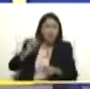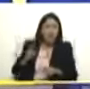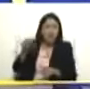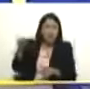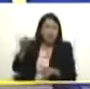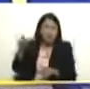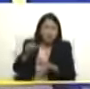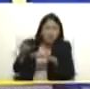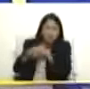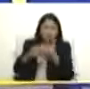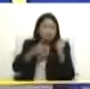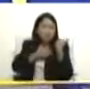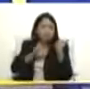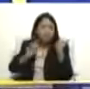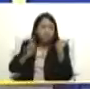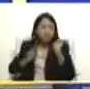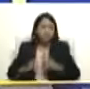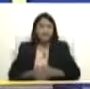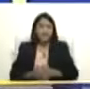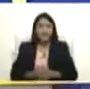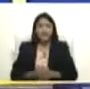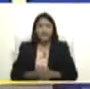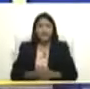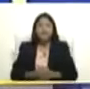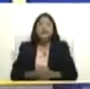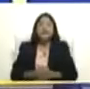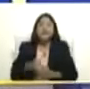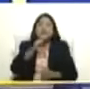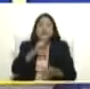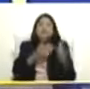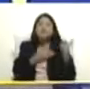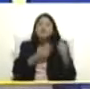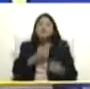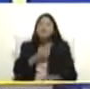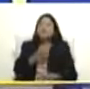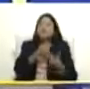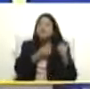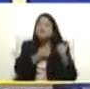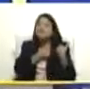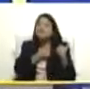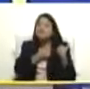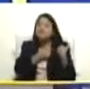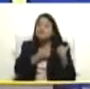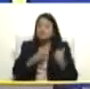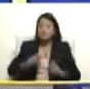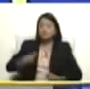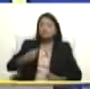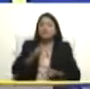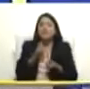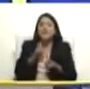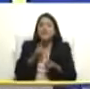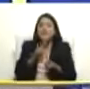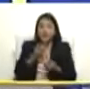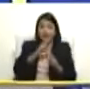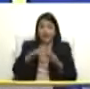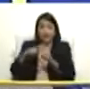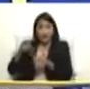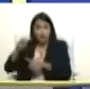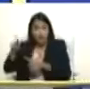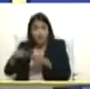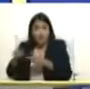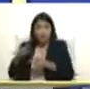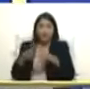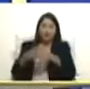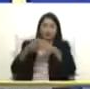El poder lo tiene quien tiene el billete, la ExxonMobil y el imperio